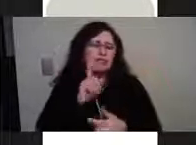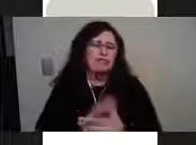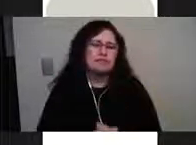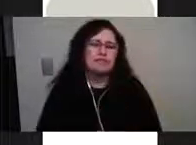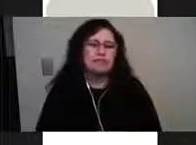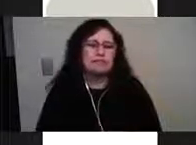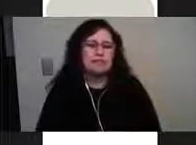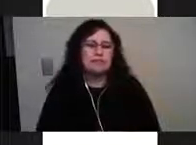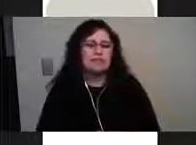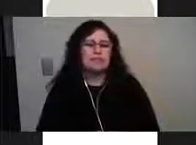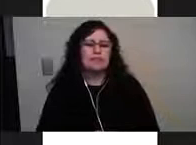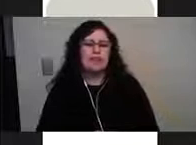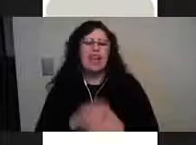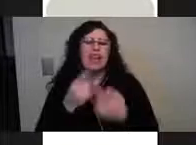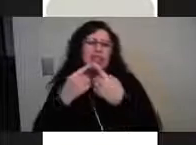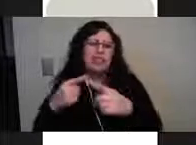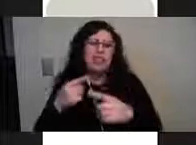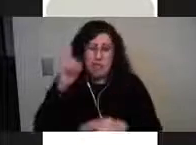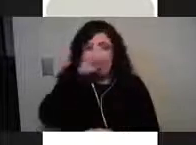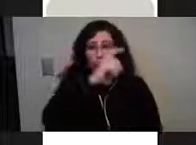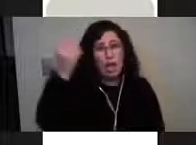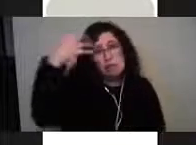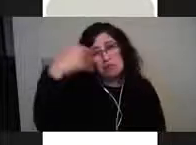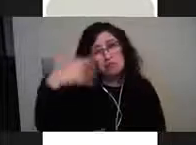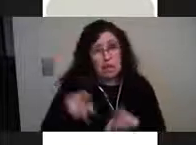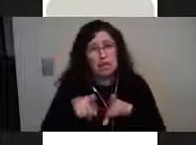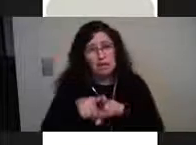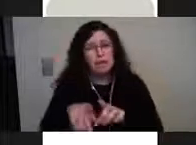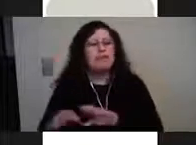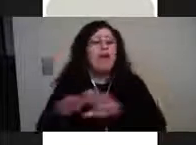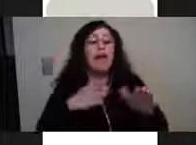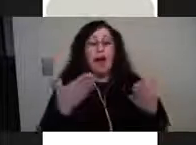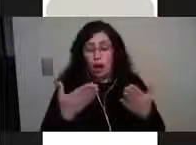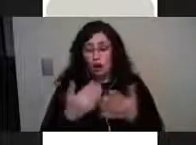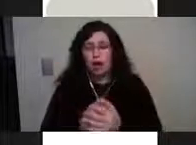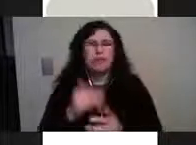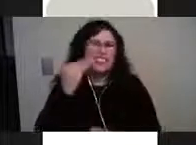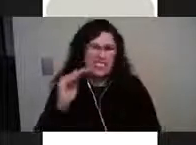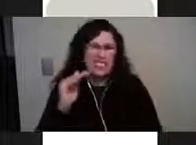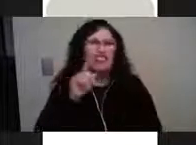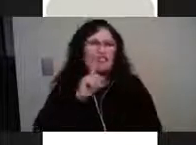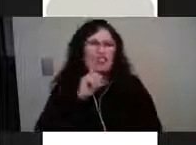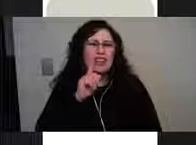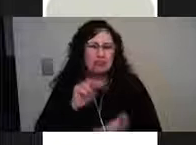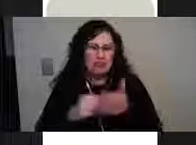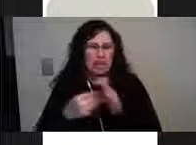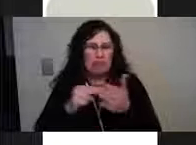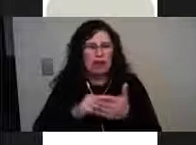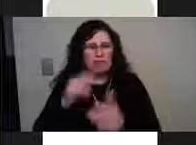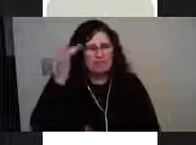¿de acuerdo? Entonces, y en general son niños que tienen un compromiso intelectual clínicamente a